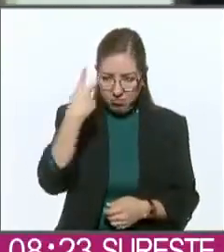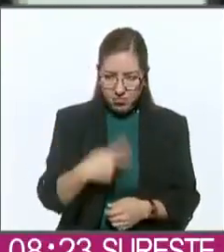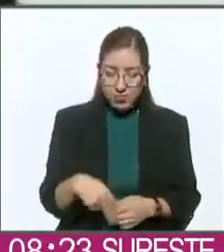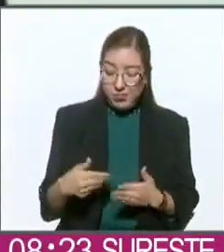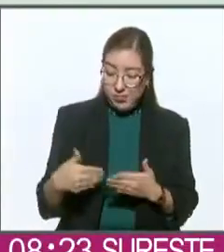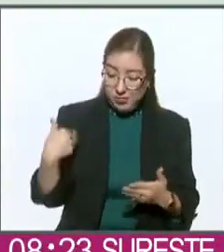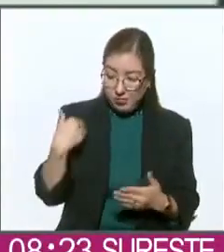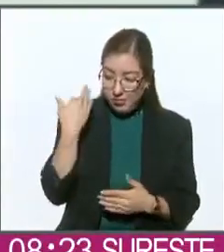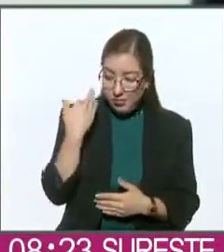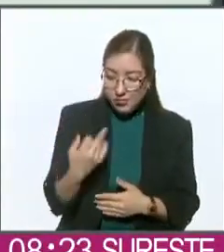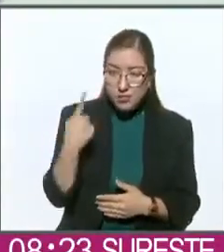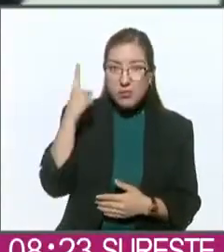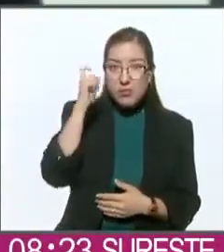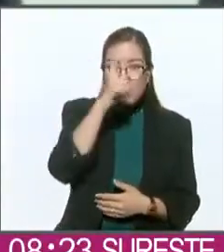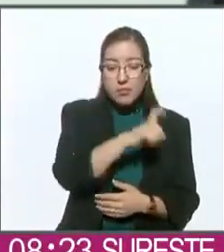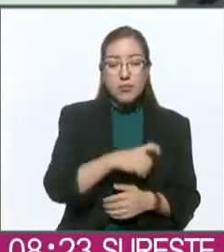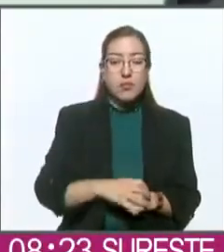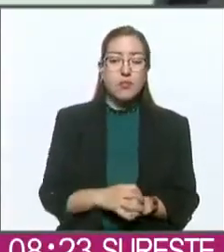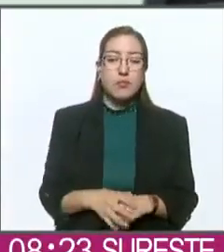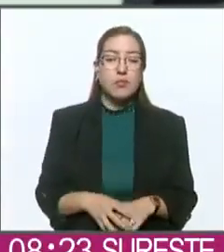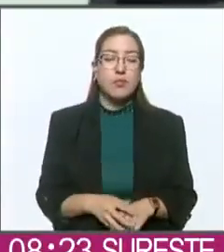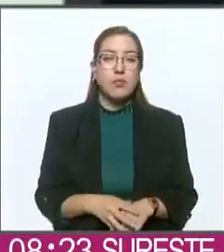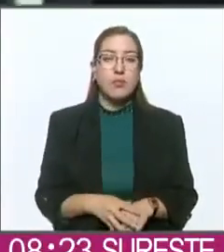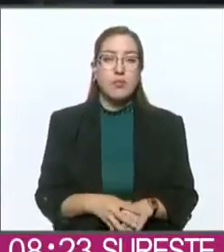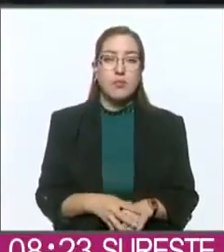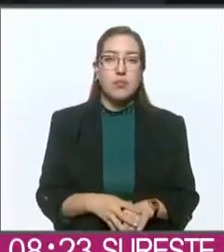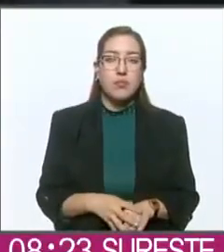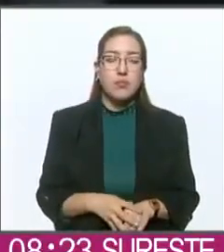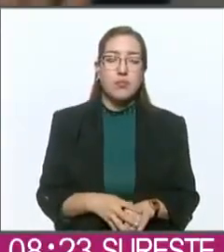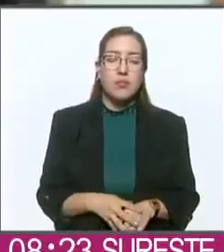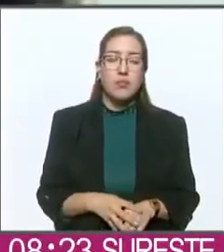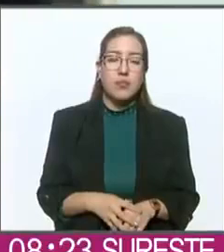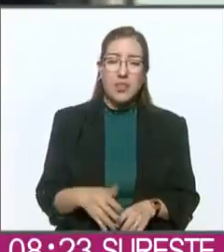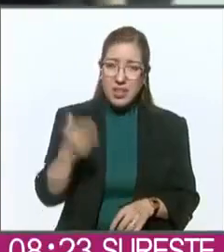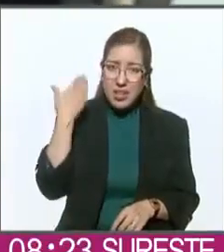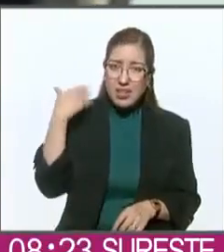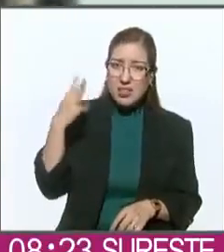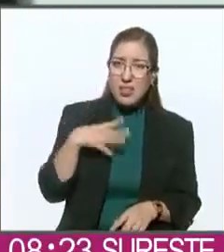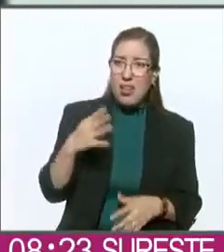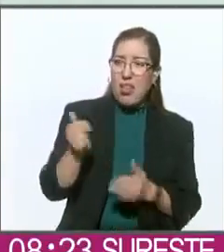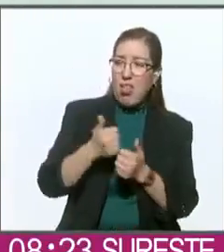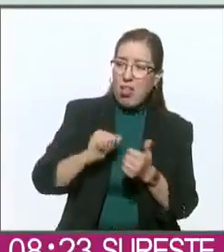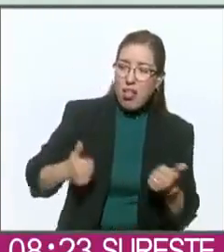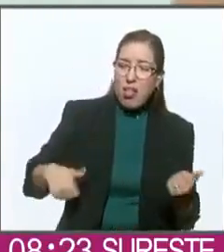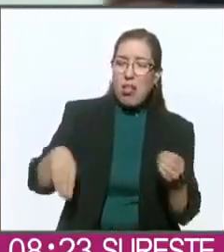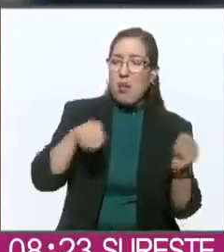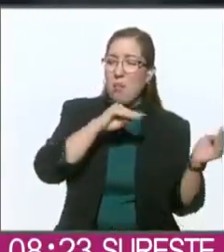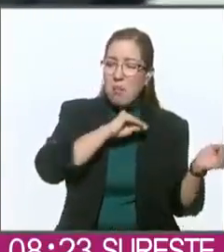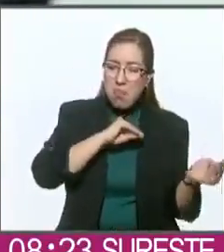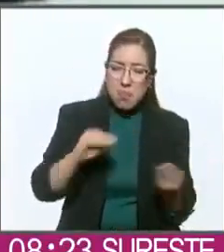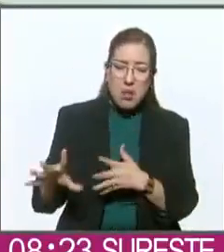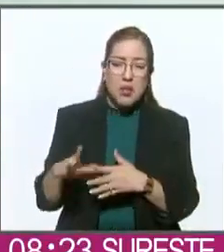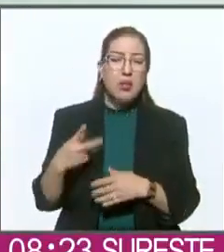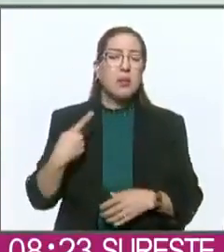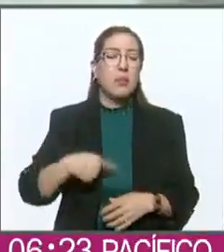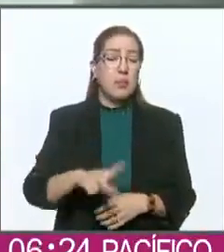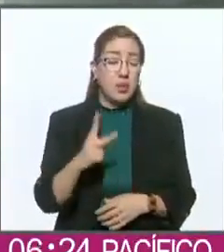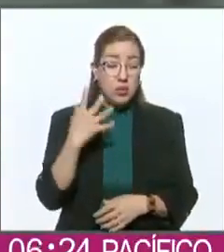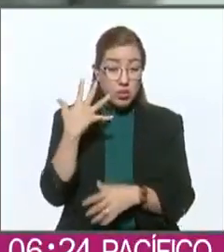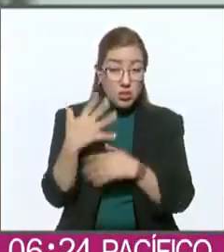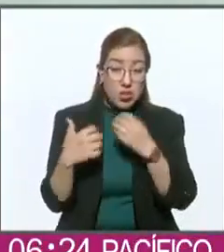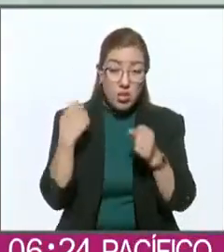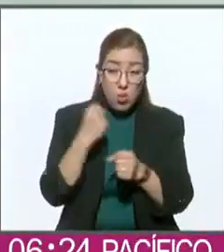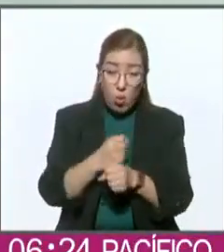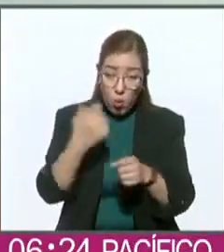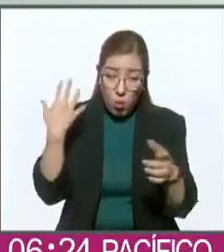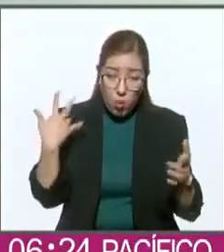muy difíciles, con un antecedente de rezago y abandono inhumano, y que en 5 años terminar con